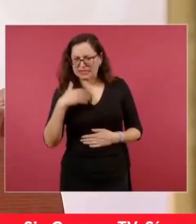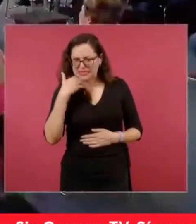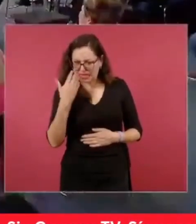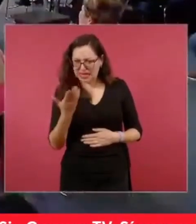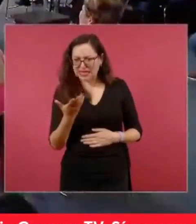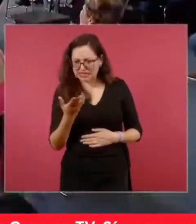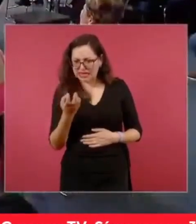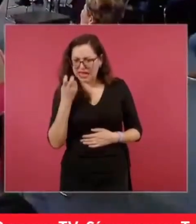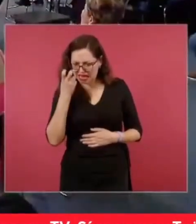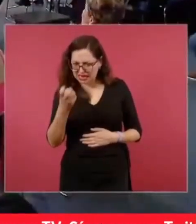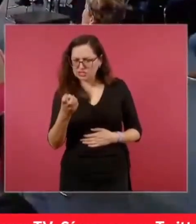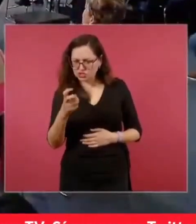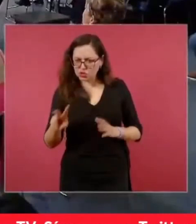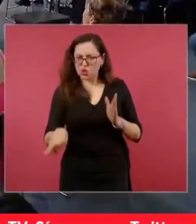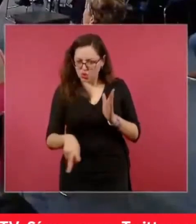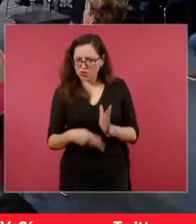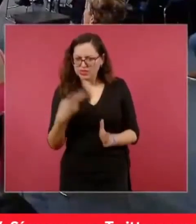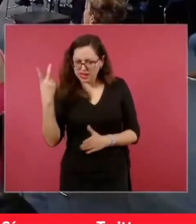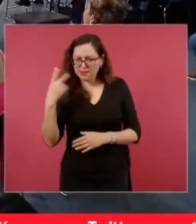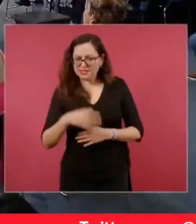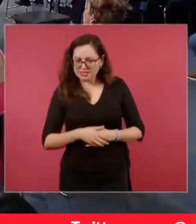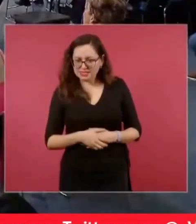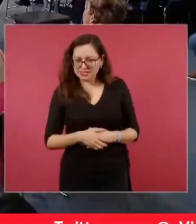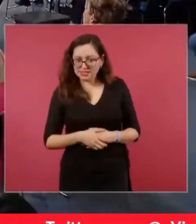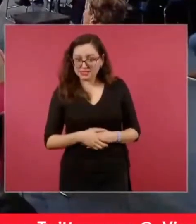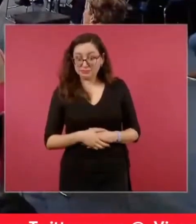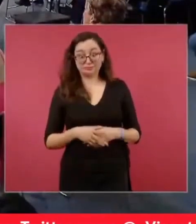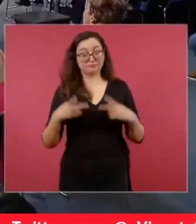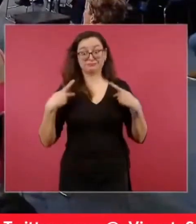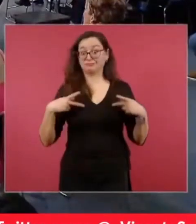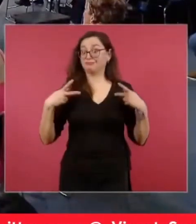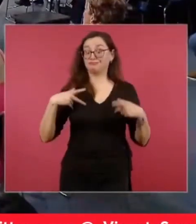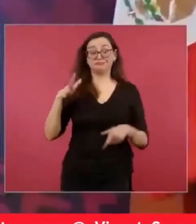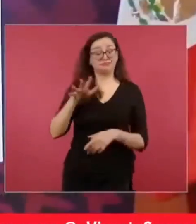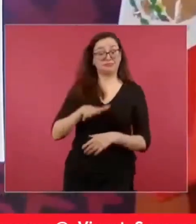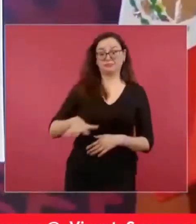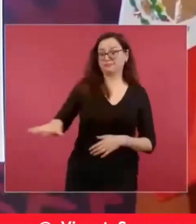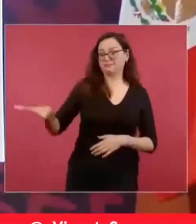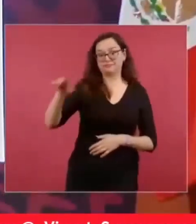verad y se enojan porque la gente ya no quiere